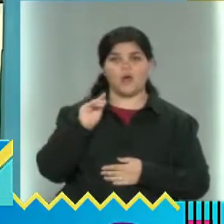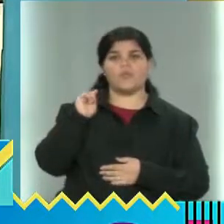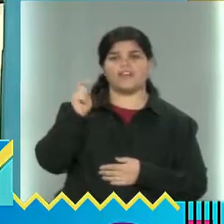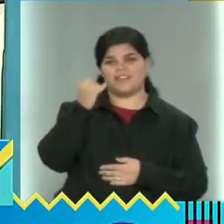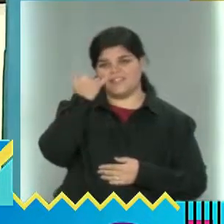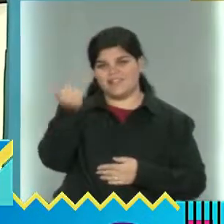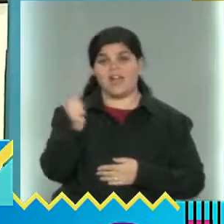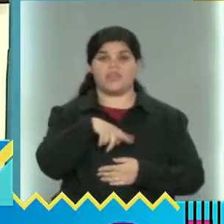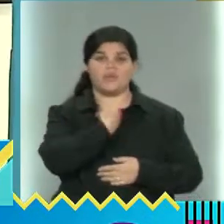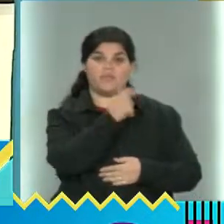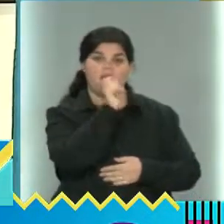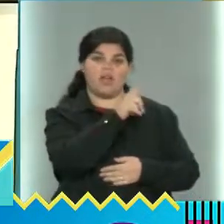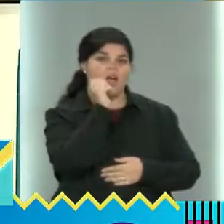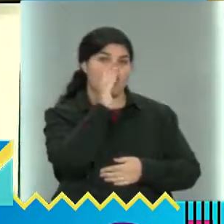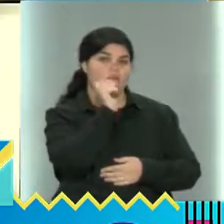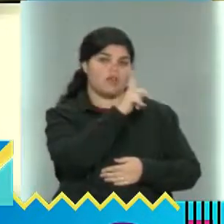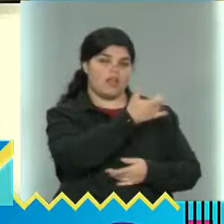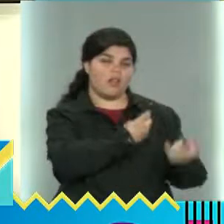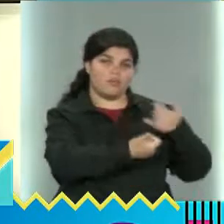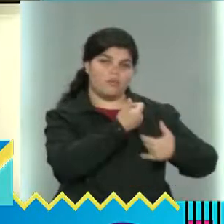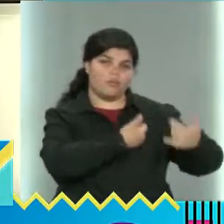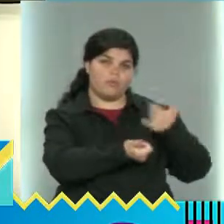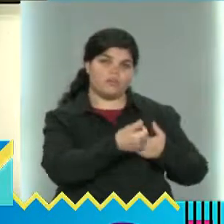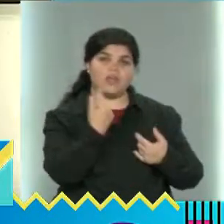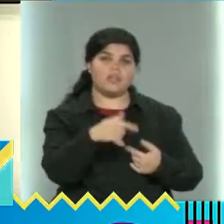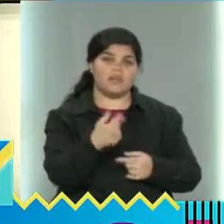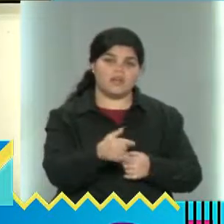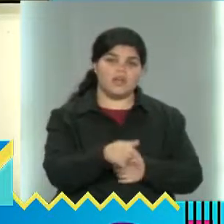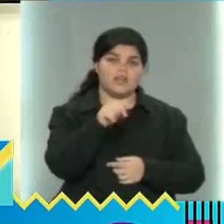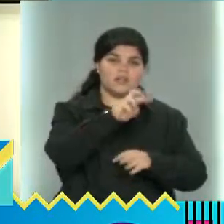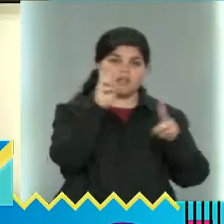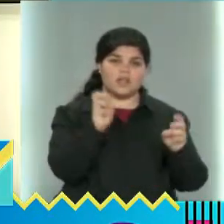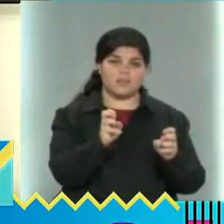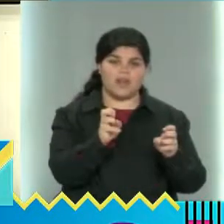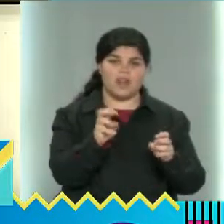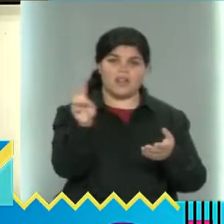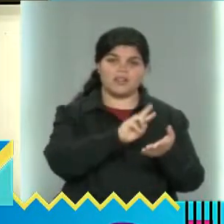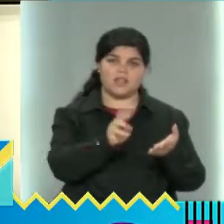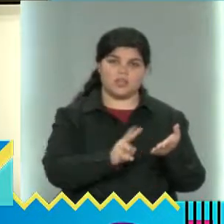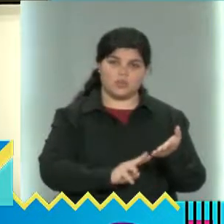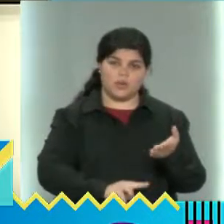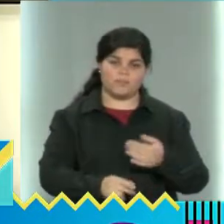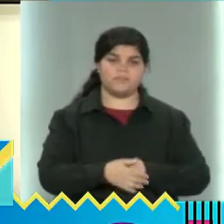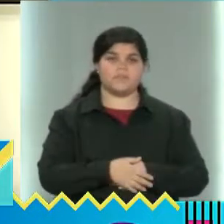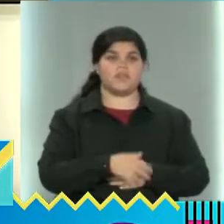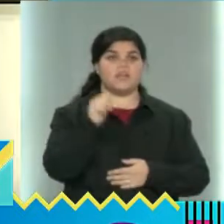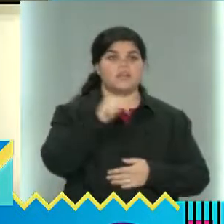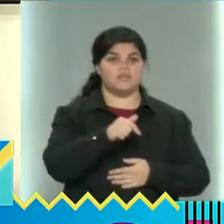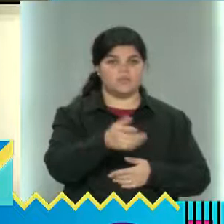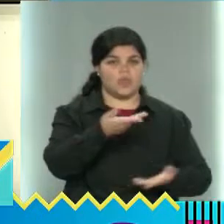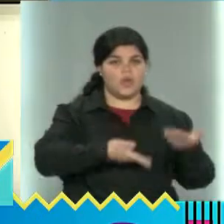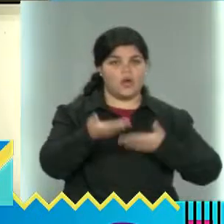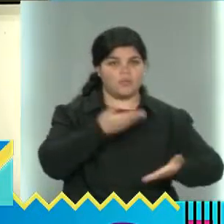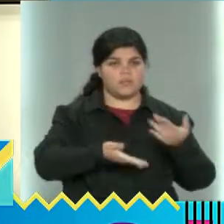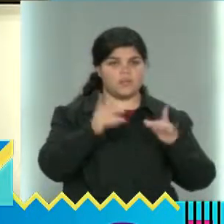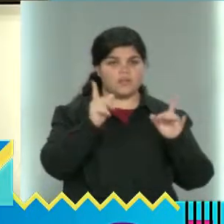a las influencias también que ha tenido Gabriel en esto de la literatura, de escribir. Nosotros los invitamos a que ustedes también participen de esta charla. Estamos